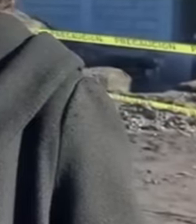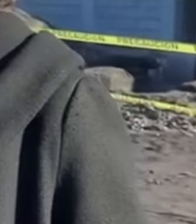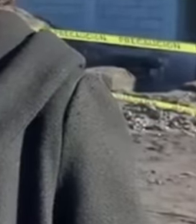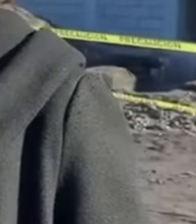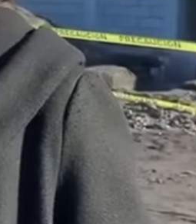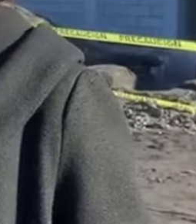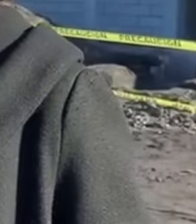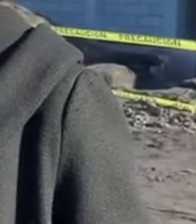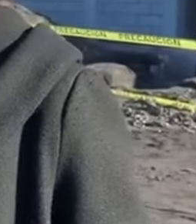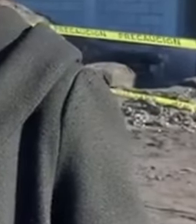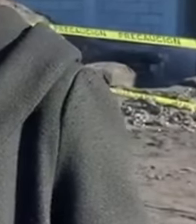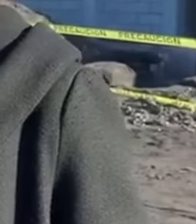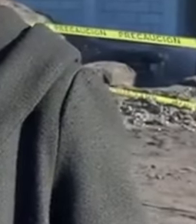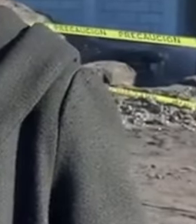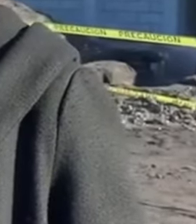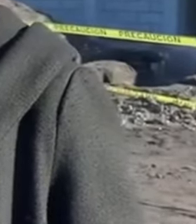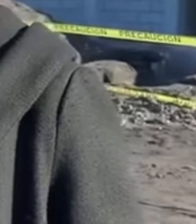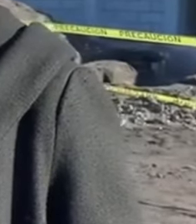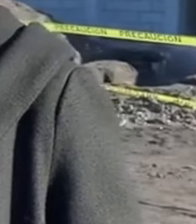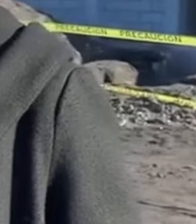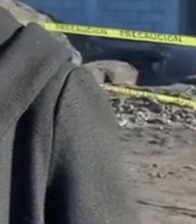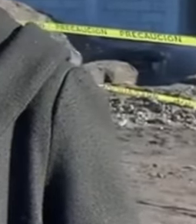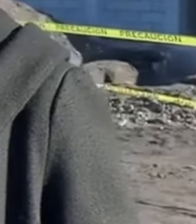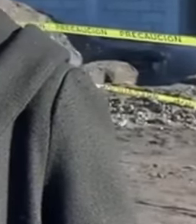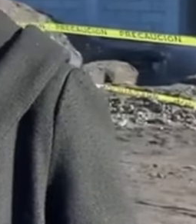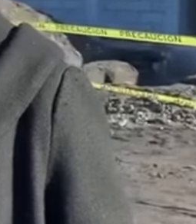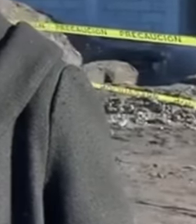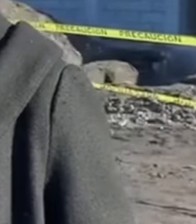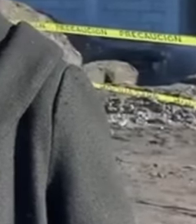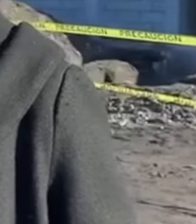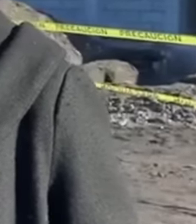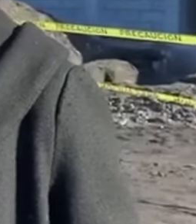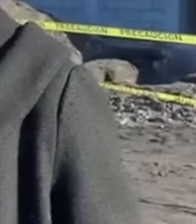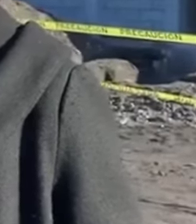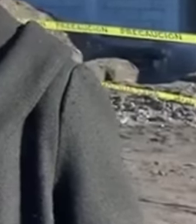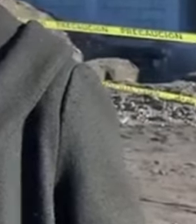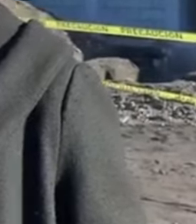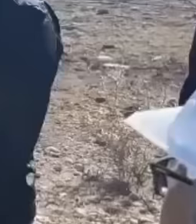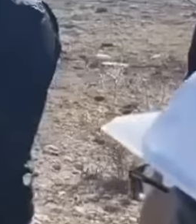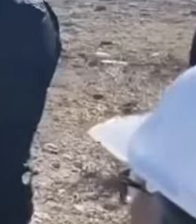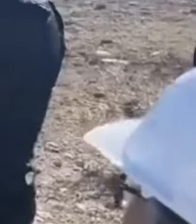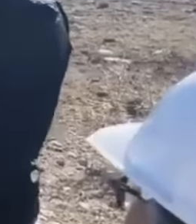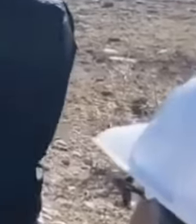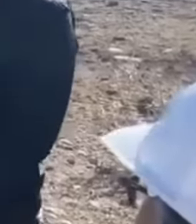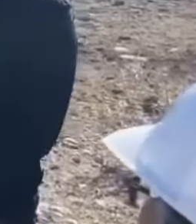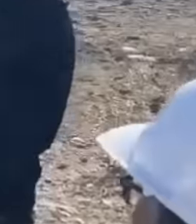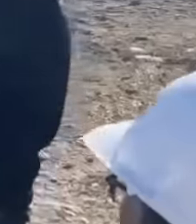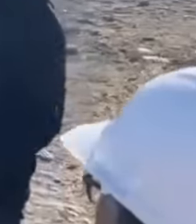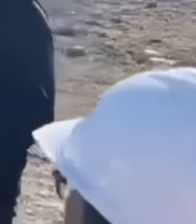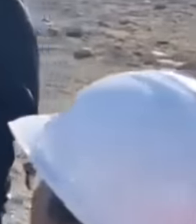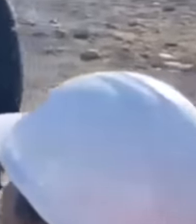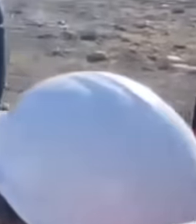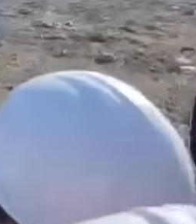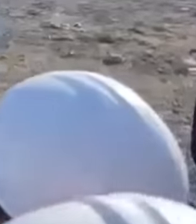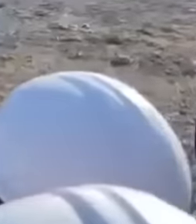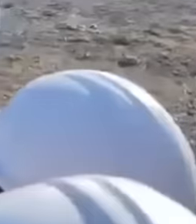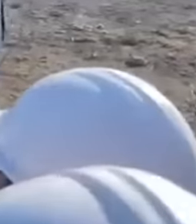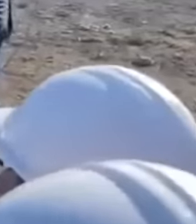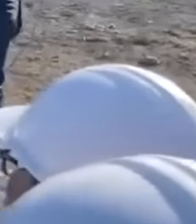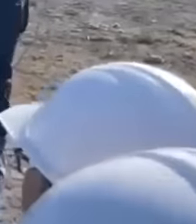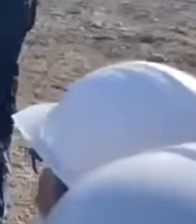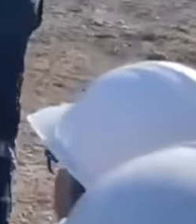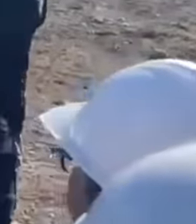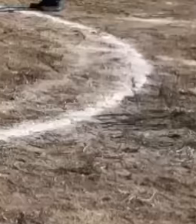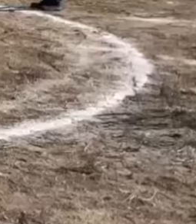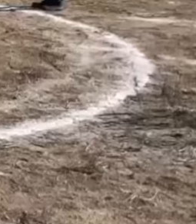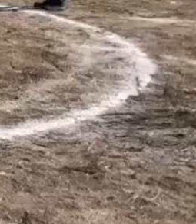El comunicado que presentó la titular de la Secretaría de Gobernación, Luisa María Alcalde, se trata de un gran logro, ya